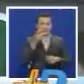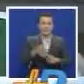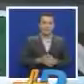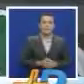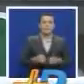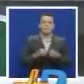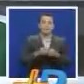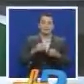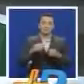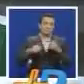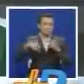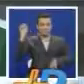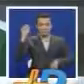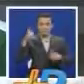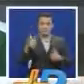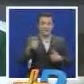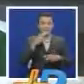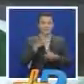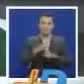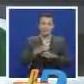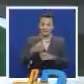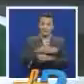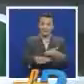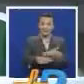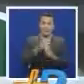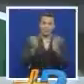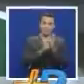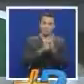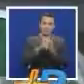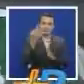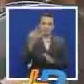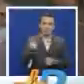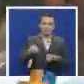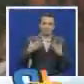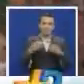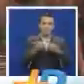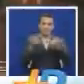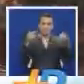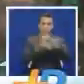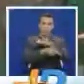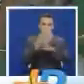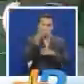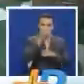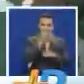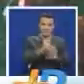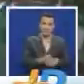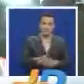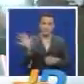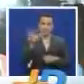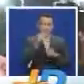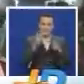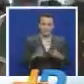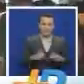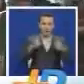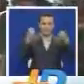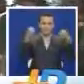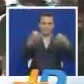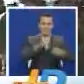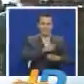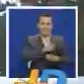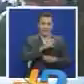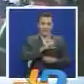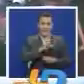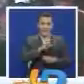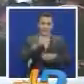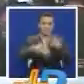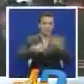complicado, pero se corrió, se metió y se lograron los 3 puntos y más con unos lindos goles. La hinchada salió feliz del Pascual. Comenzó ganando, vamos a seguir